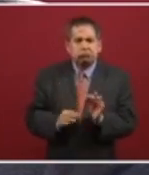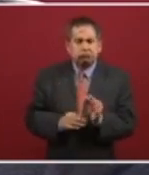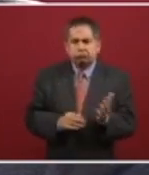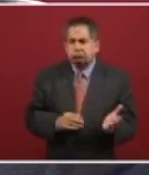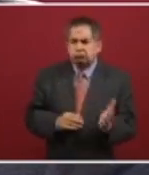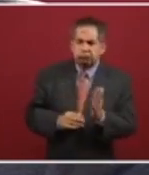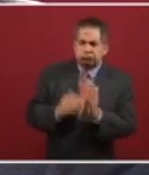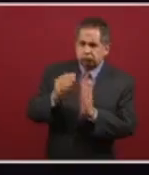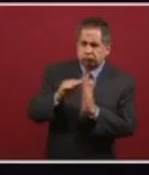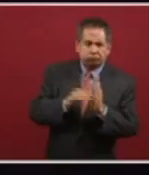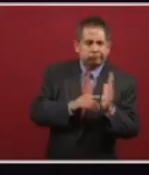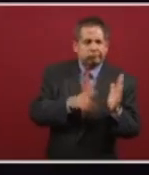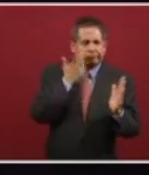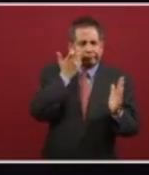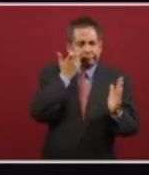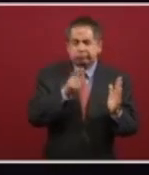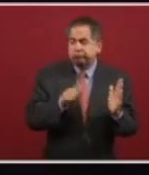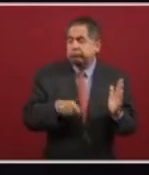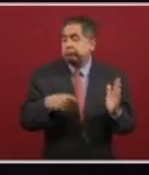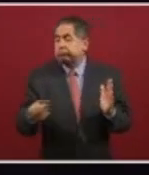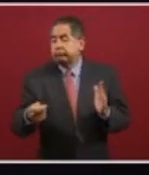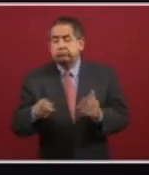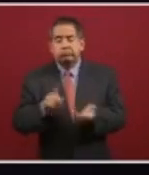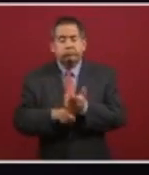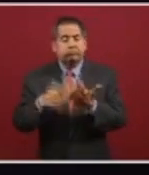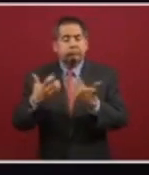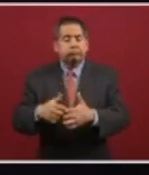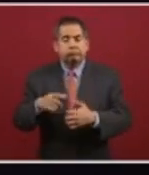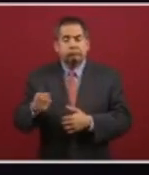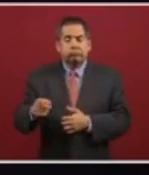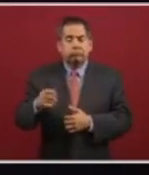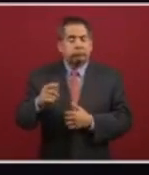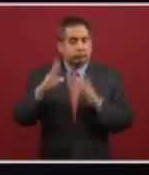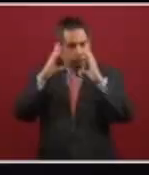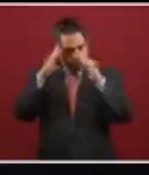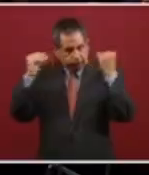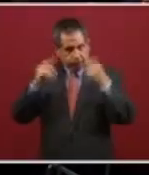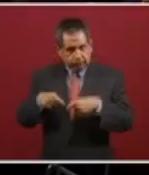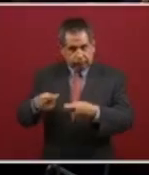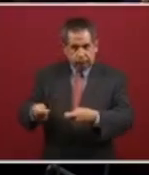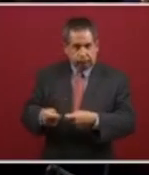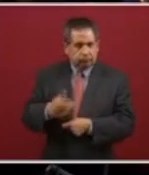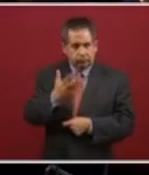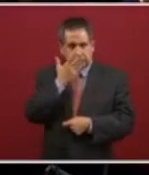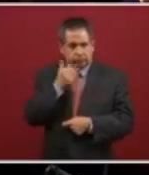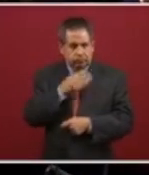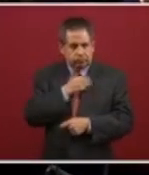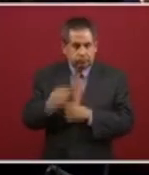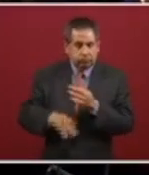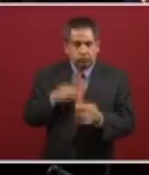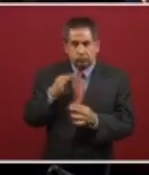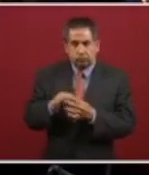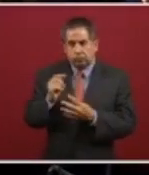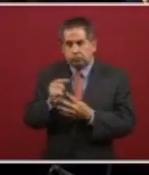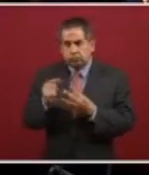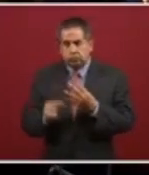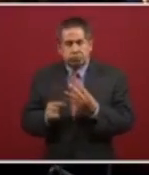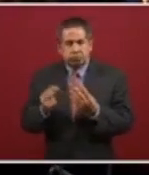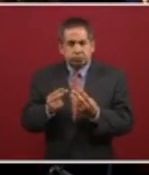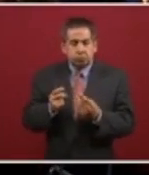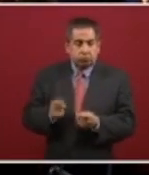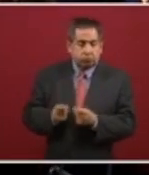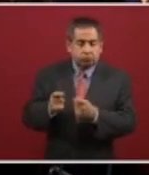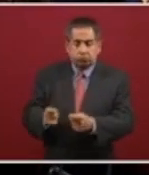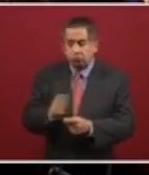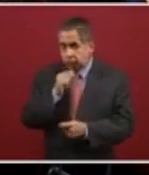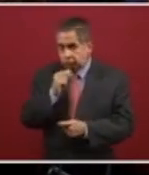esta concesión a la empresa holandesa sin haber cumplido con los requisitos necesarios